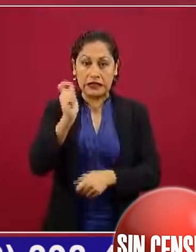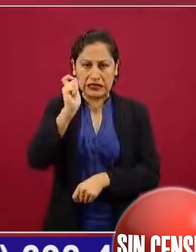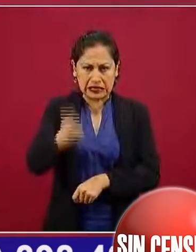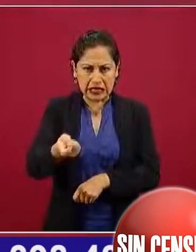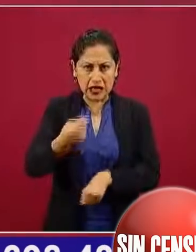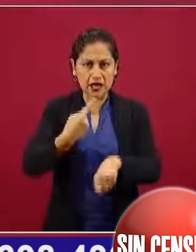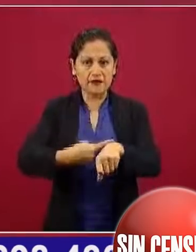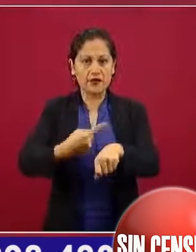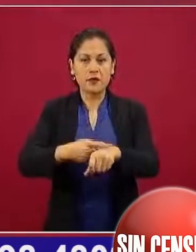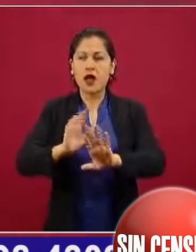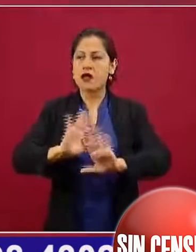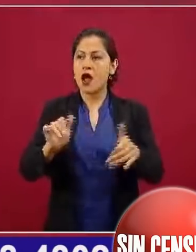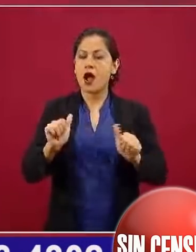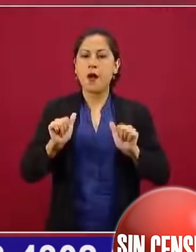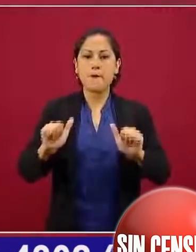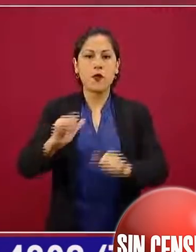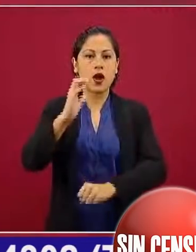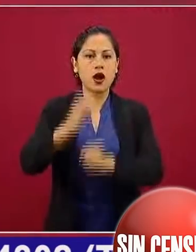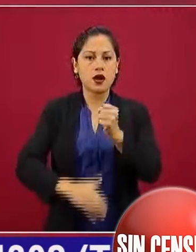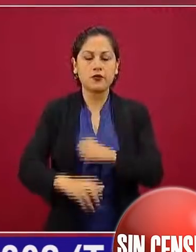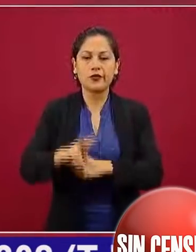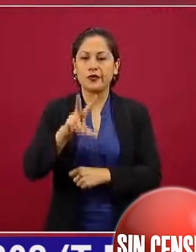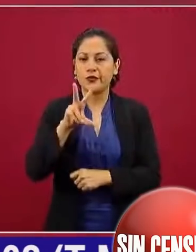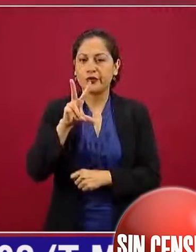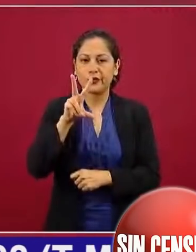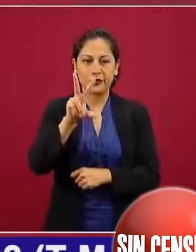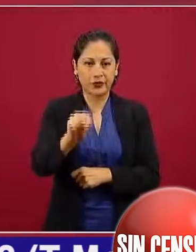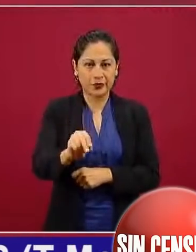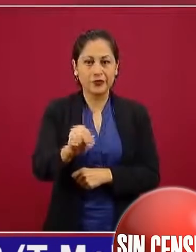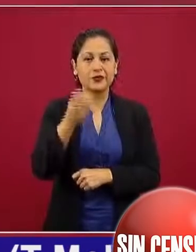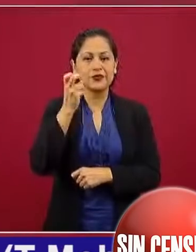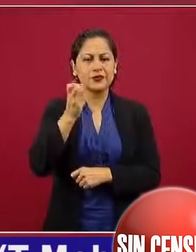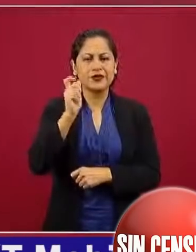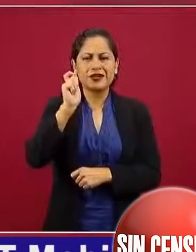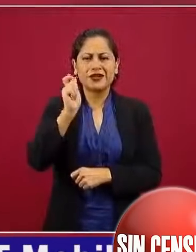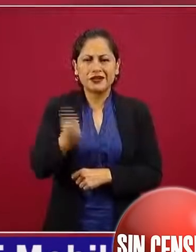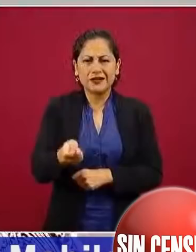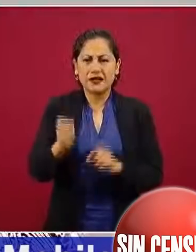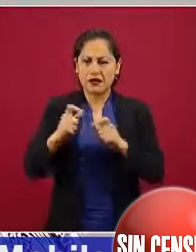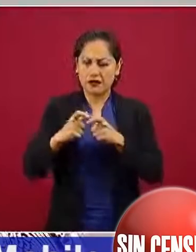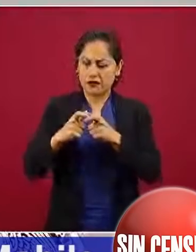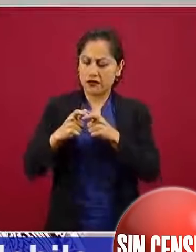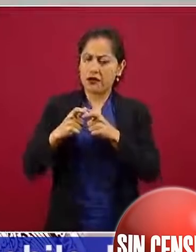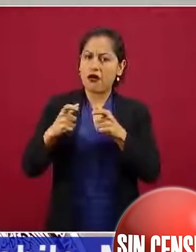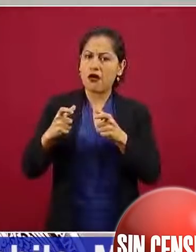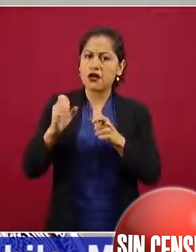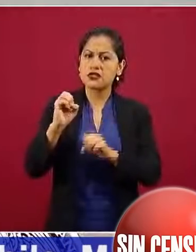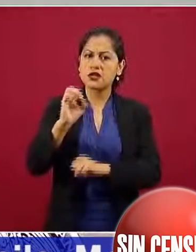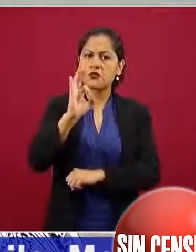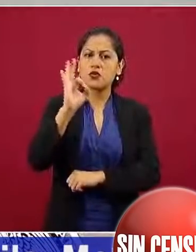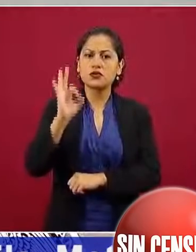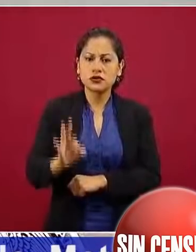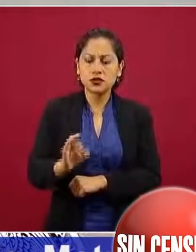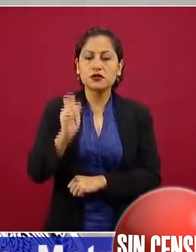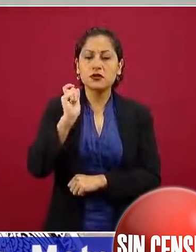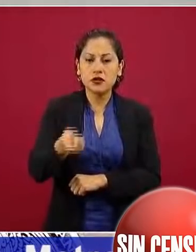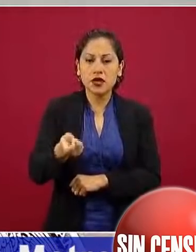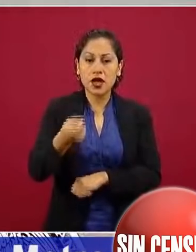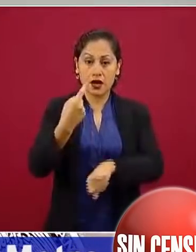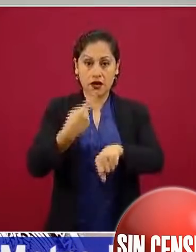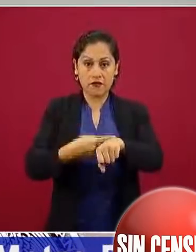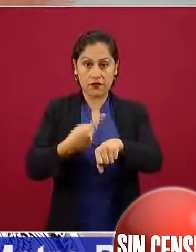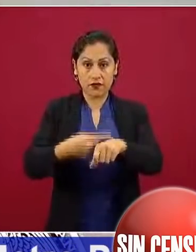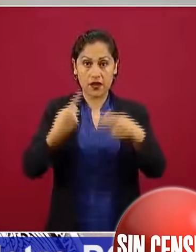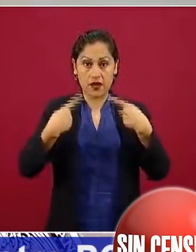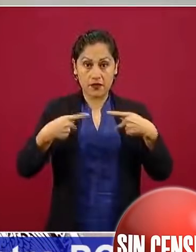No. Eso lo único que quiere decir es que llegamos ya a una parte de la epidemia en donde el resto va a